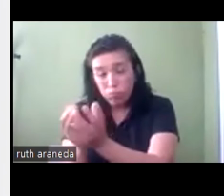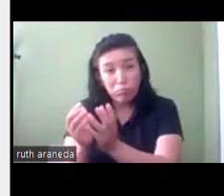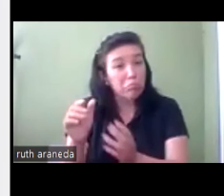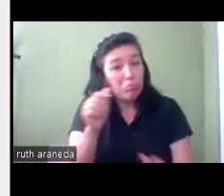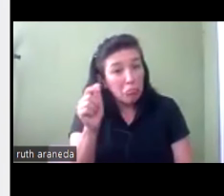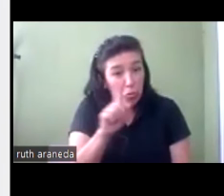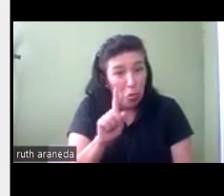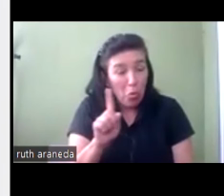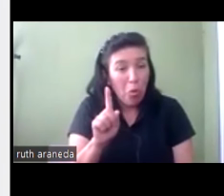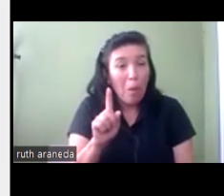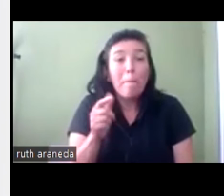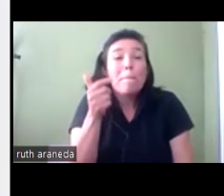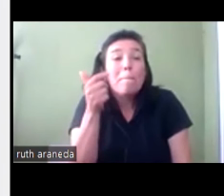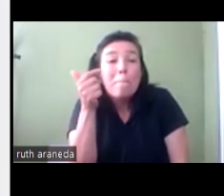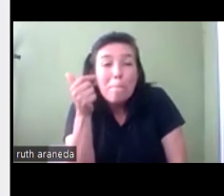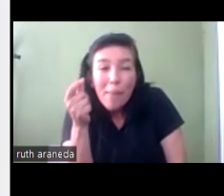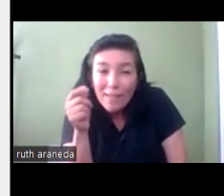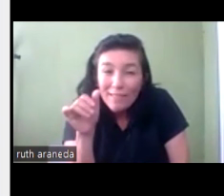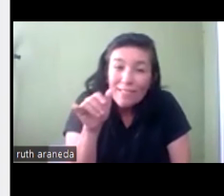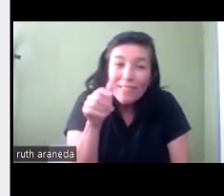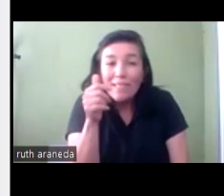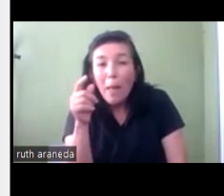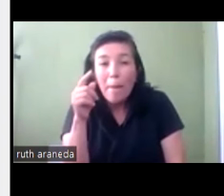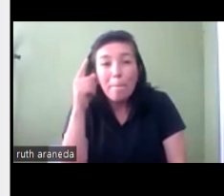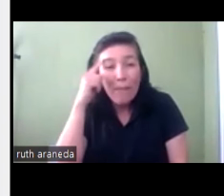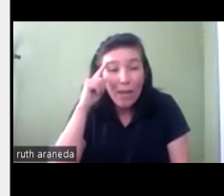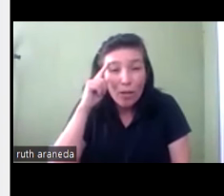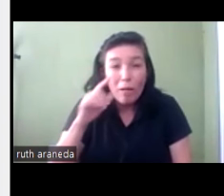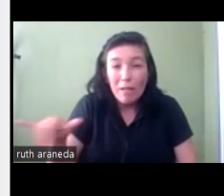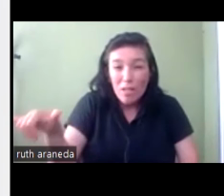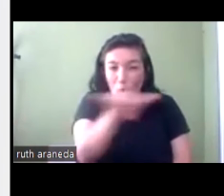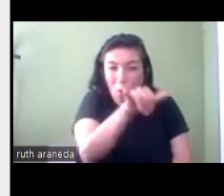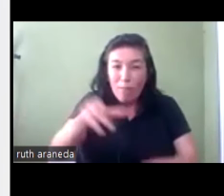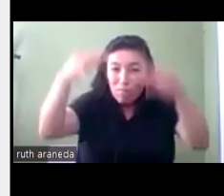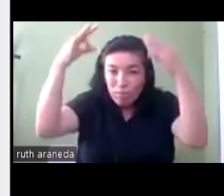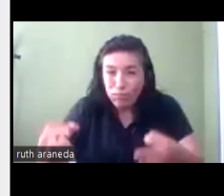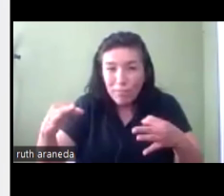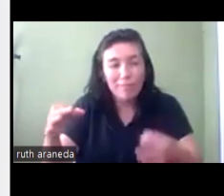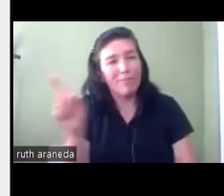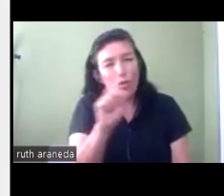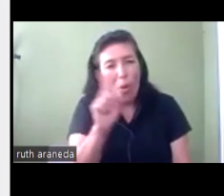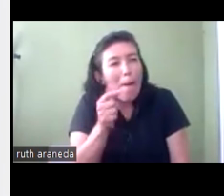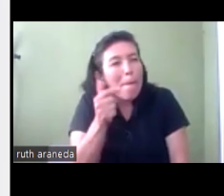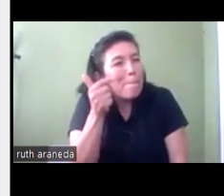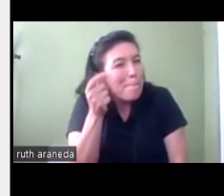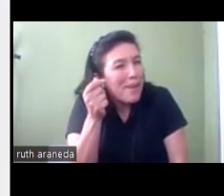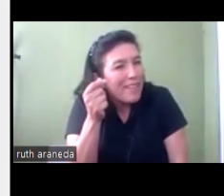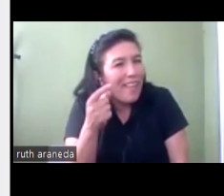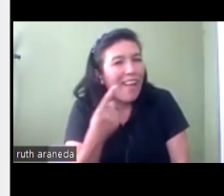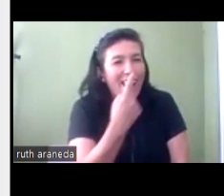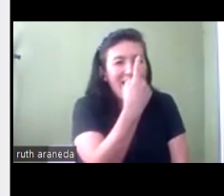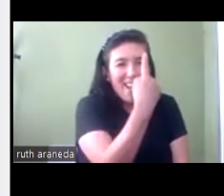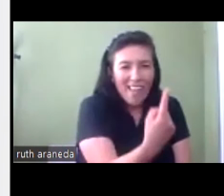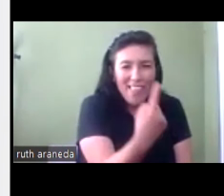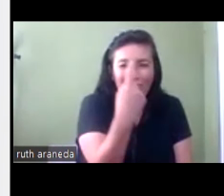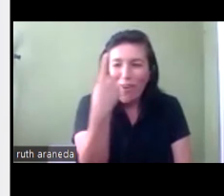pueden ser similares, digamos, pero que no son del todo similares, más bien redundancia. Eso era mi